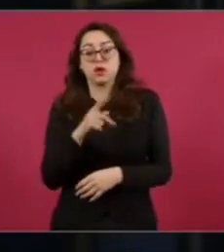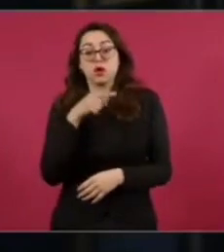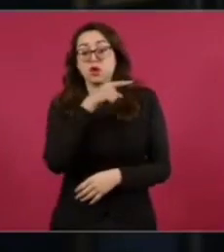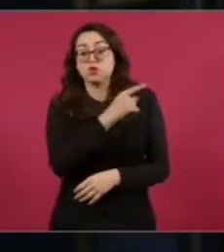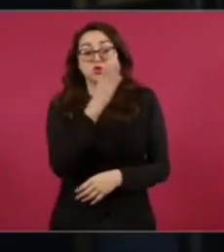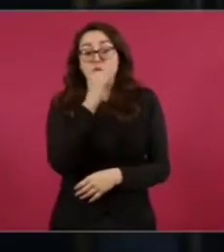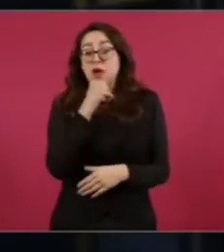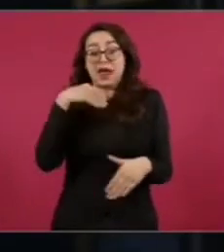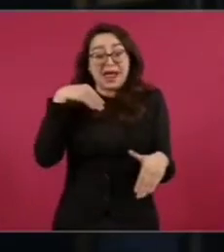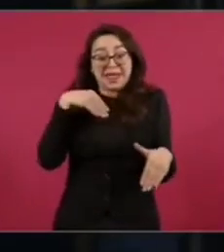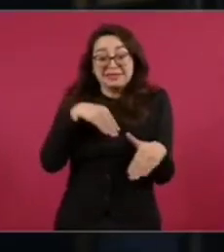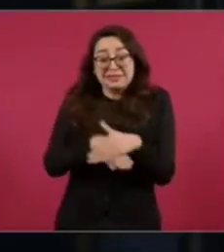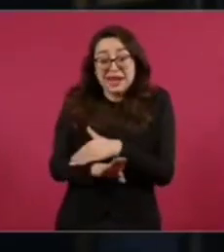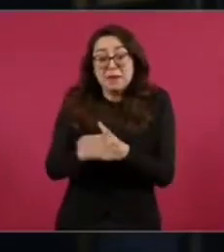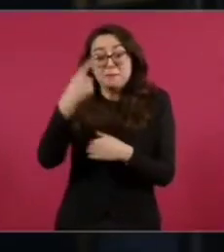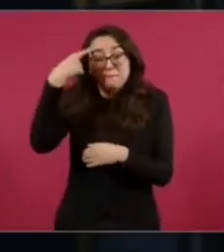entrar